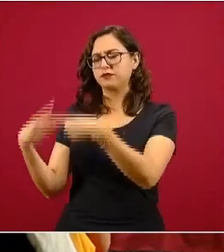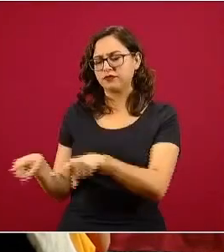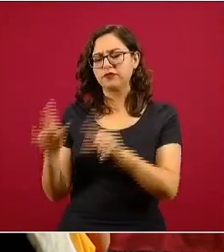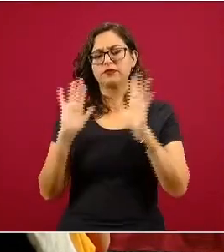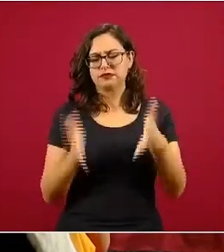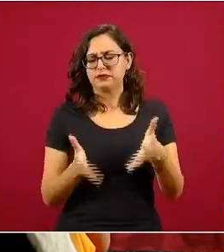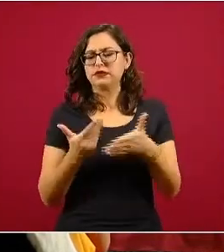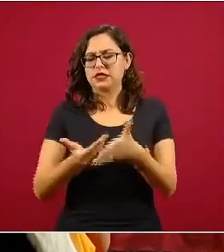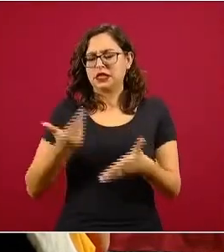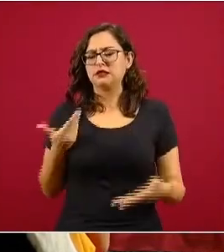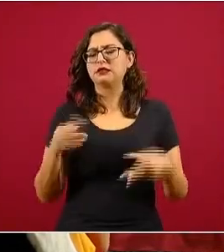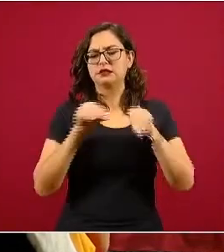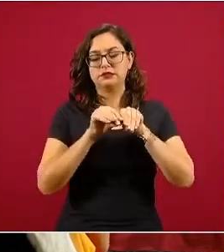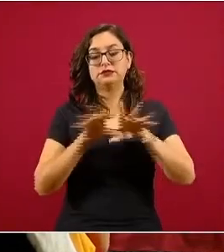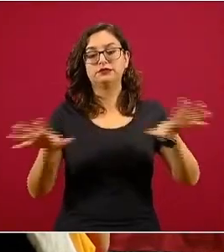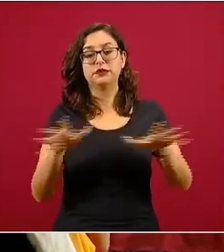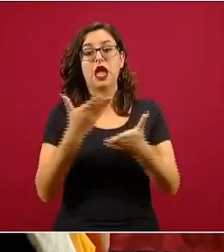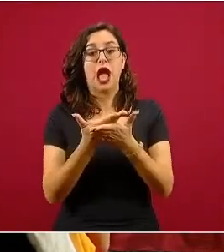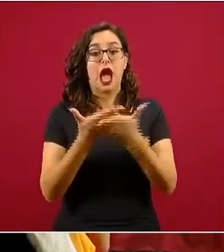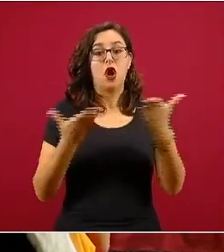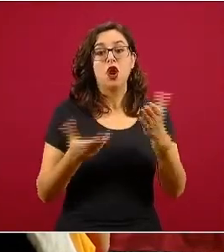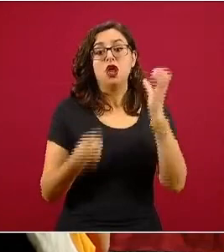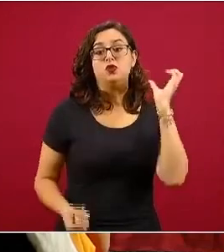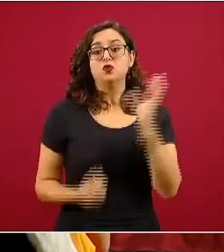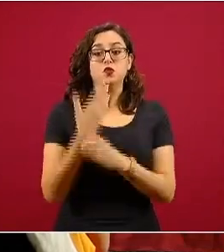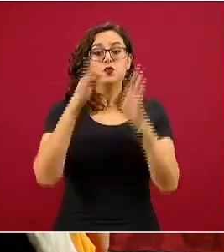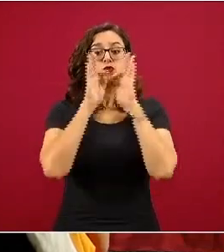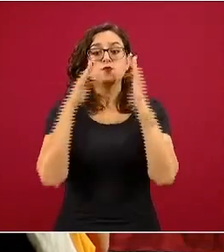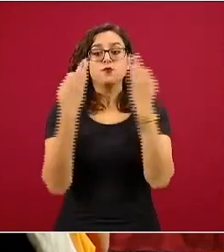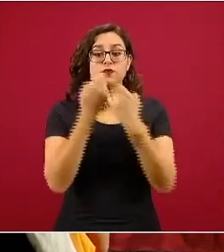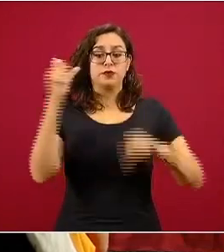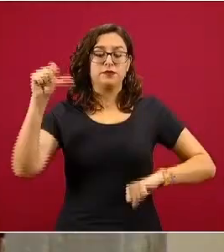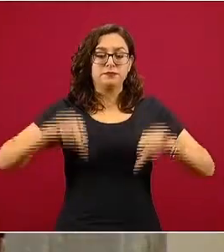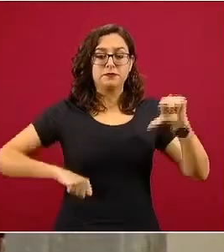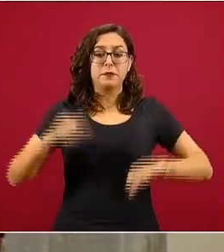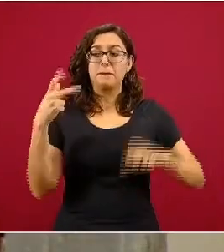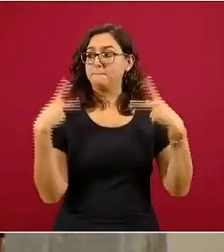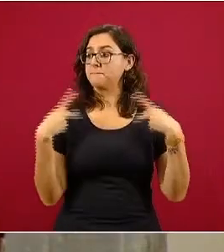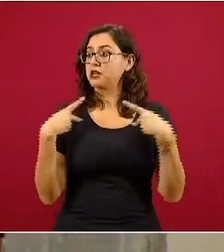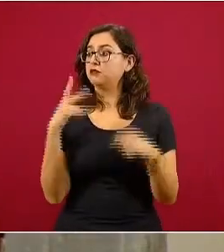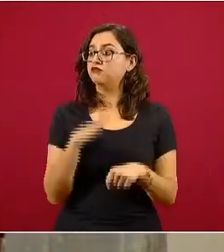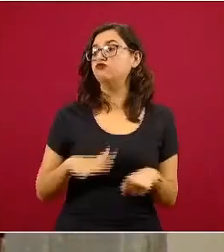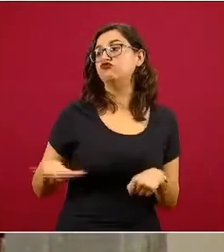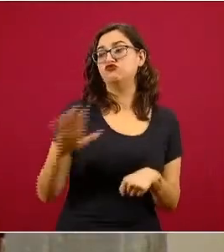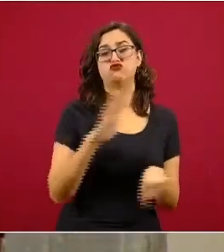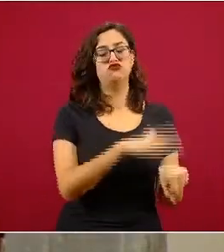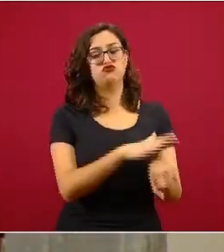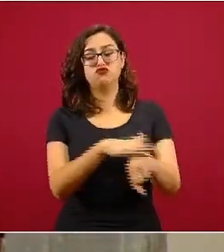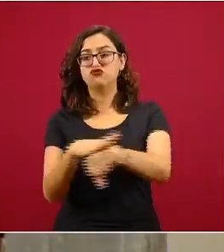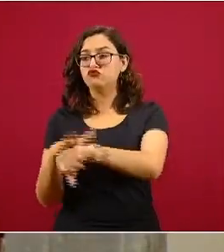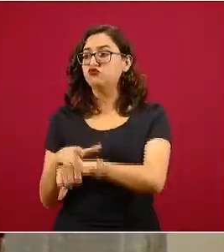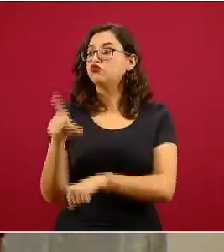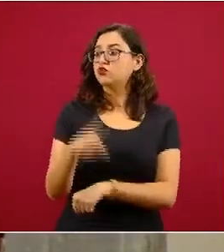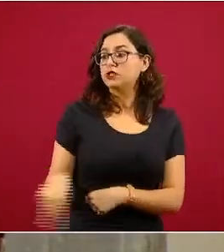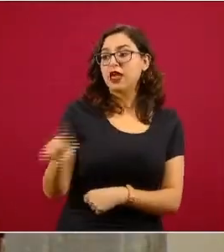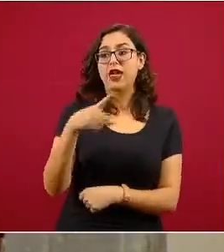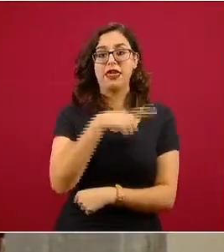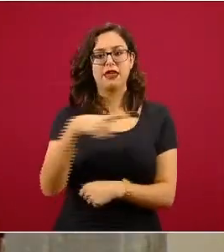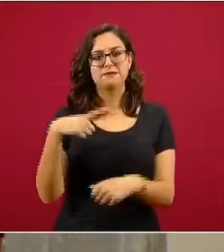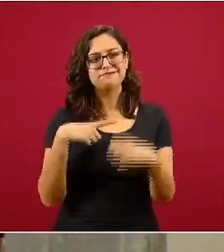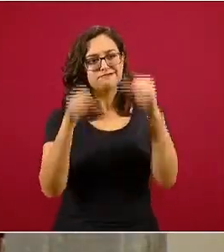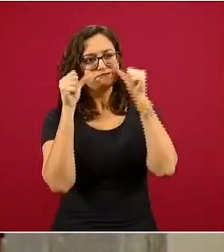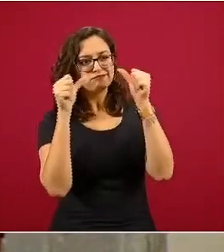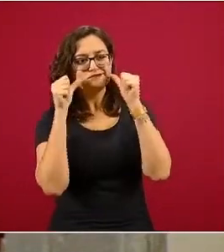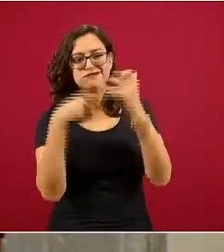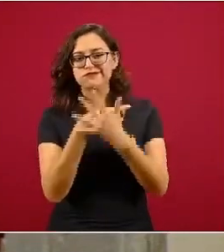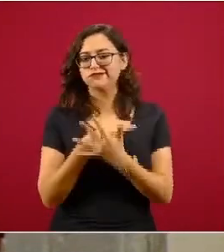más bien directo en este marco de la nueva normalidad es precisamente a la población para que estén atentos y puedan implementar todas aquellas